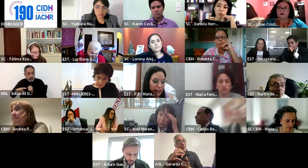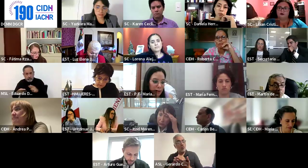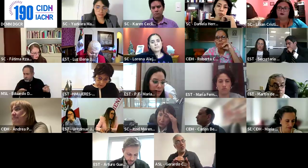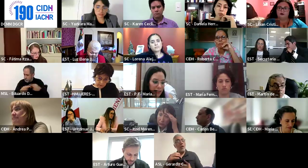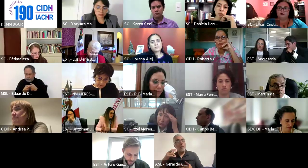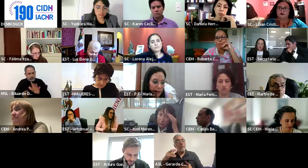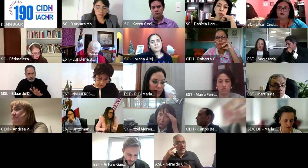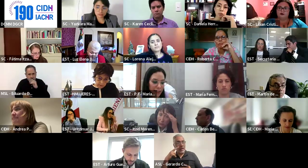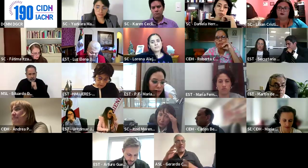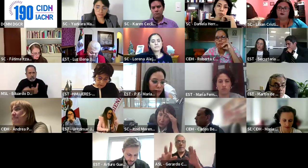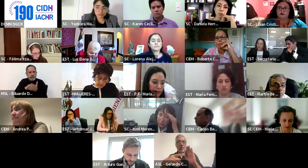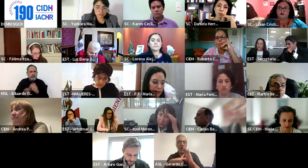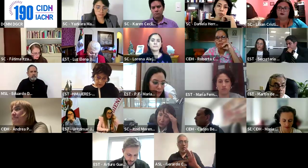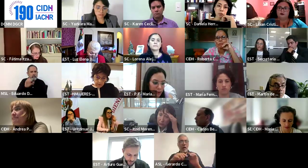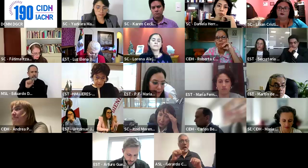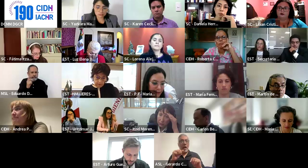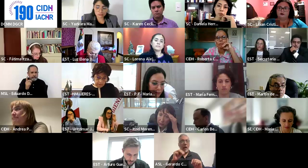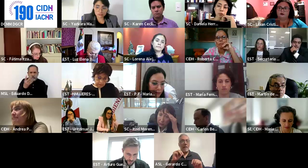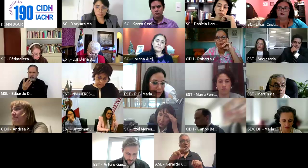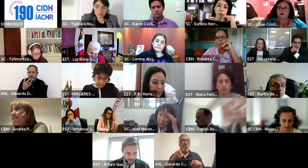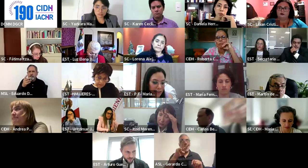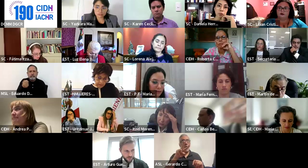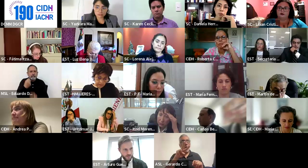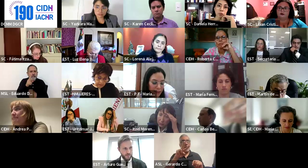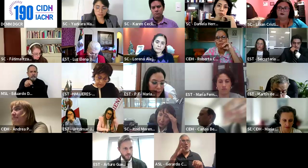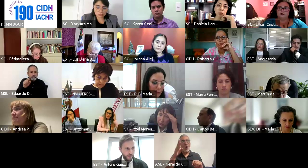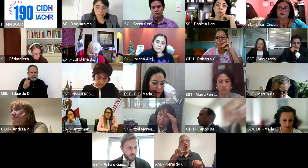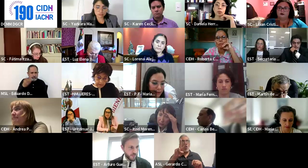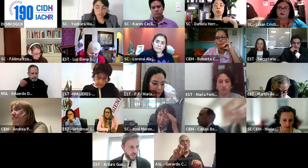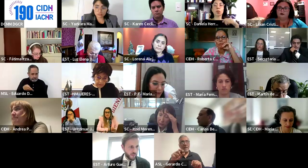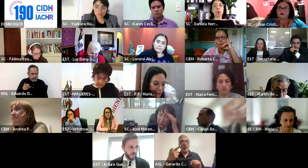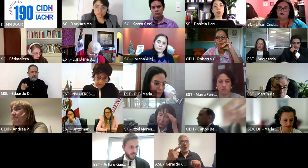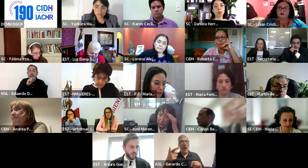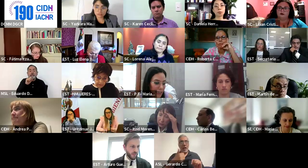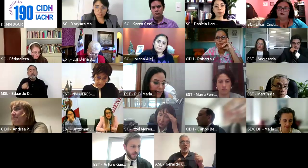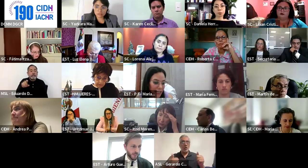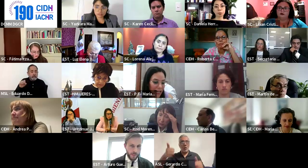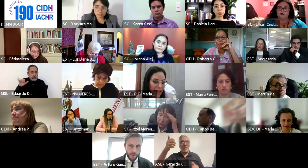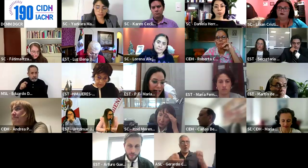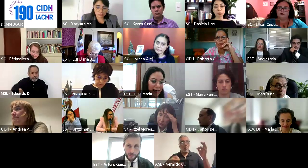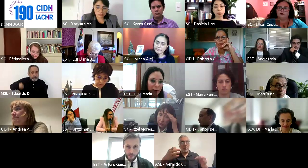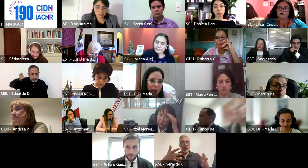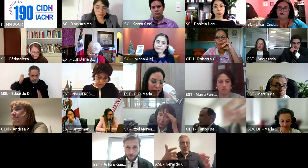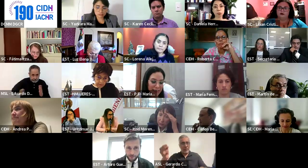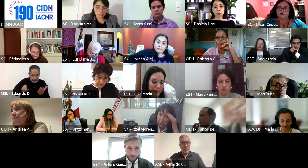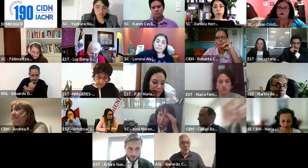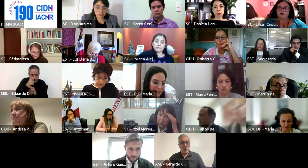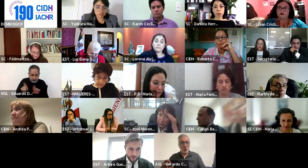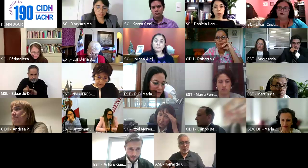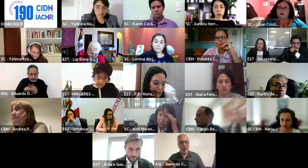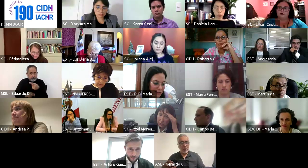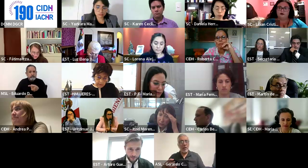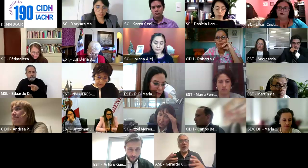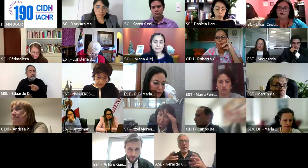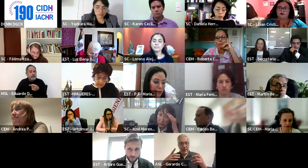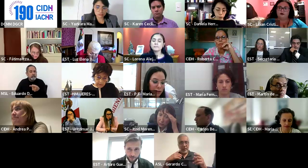Por ejemplo, en el amparo directo 4/2021, la Suprema Corte determinó que el cese de estado